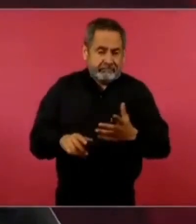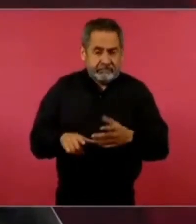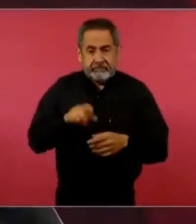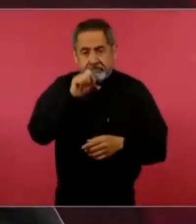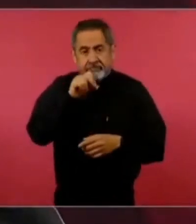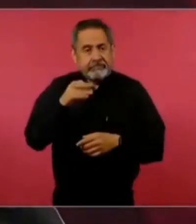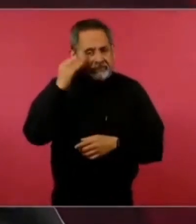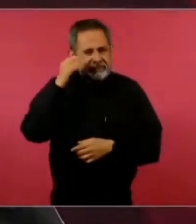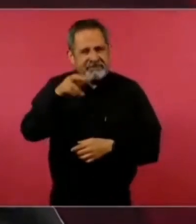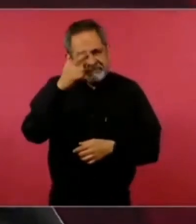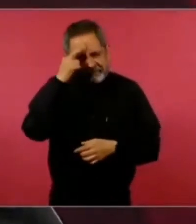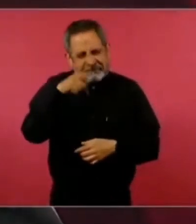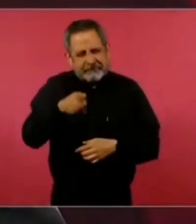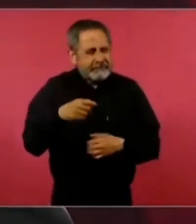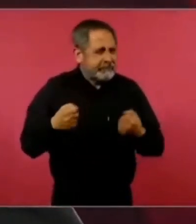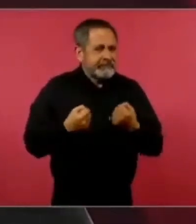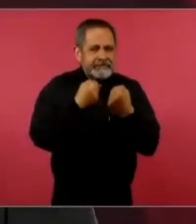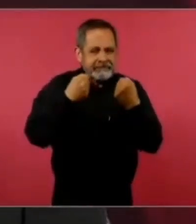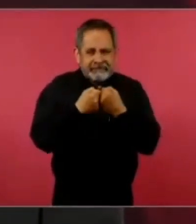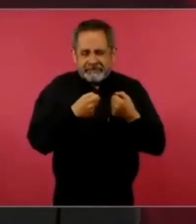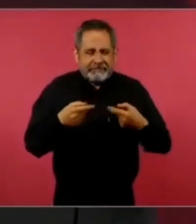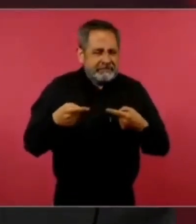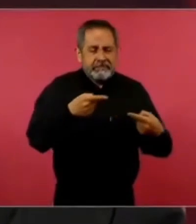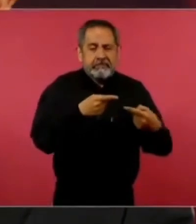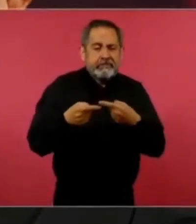fue el enfrentamiento y